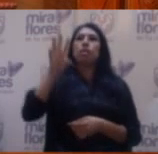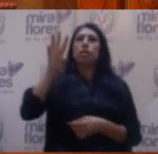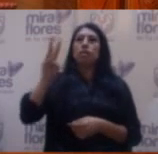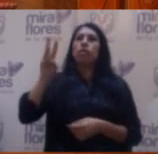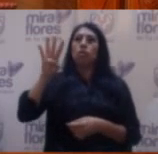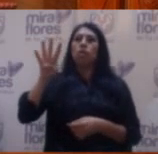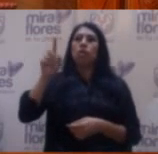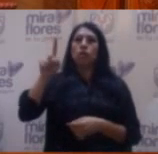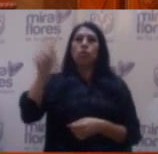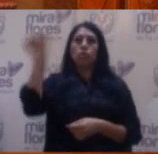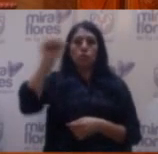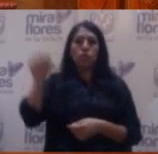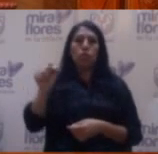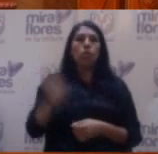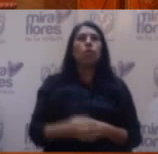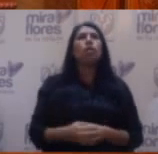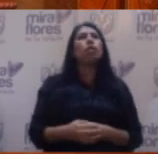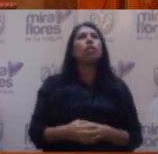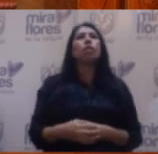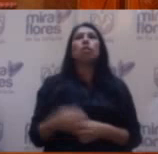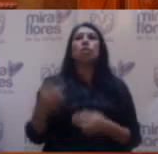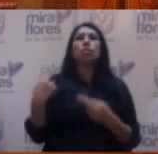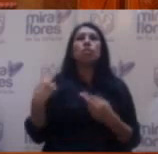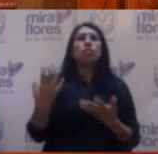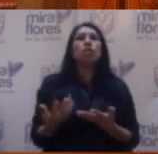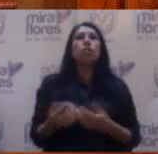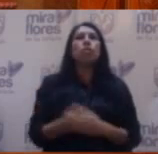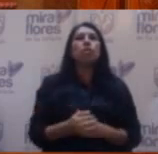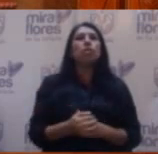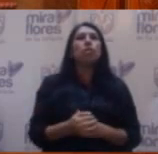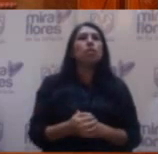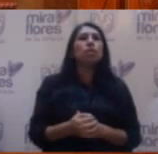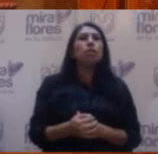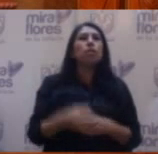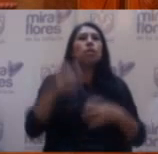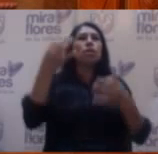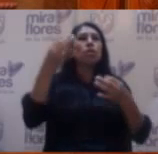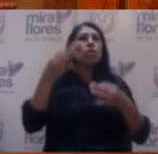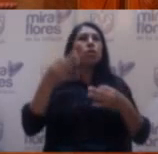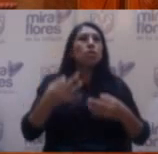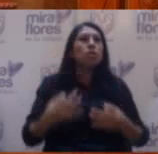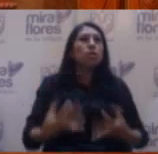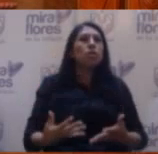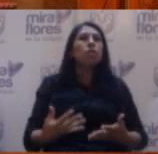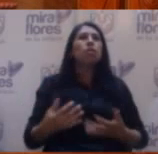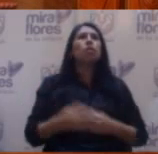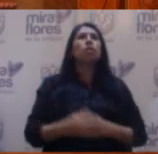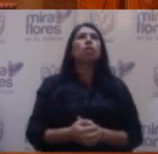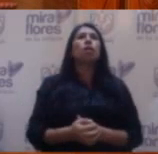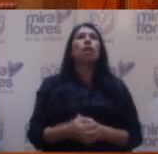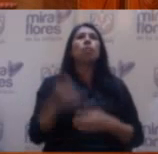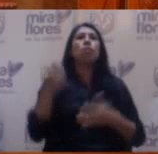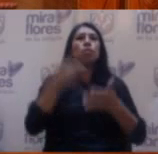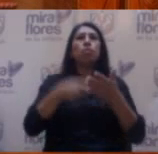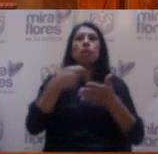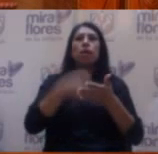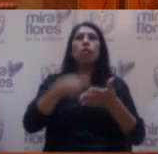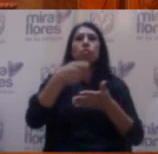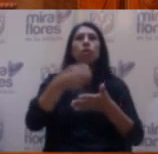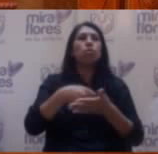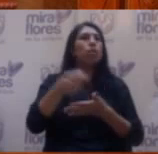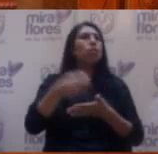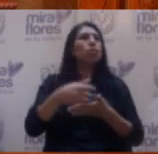nuevos soles con cargo a rendirse cuenta previa documentación por los gastos efectuados que demande